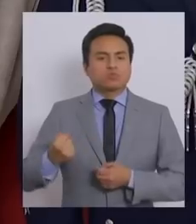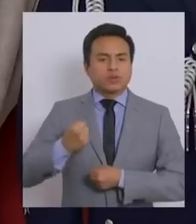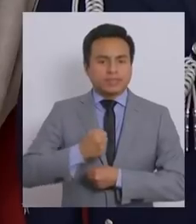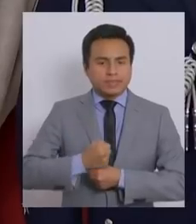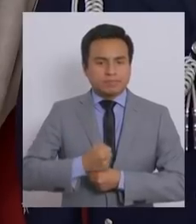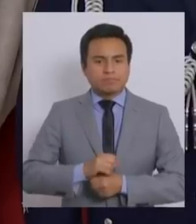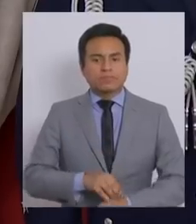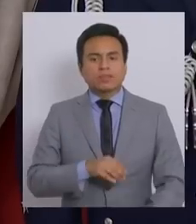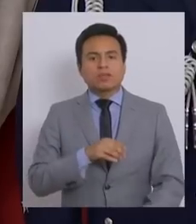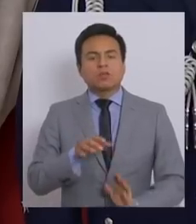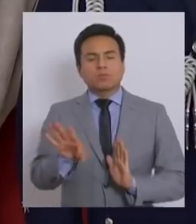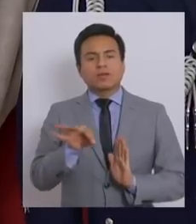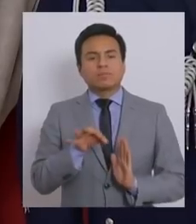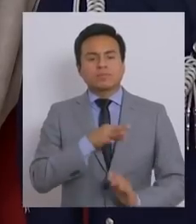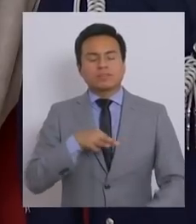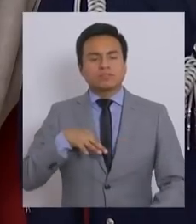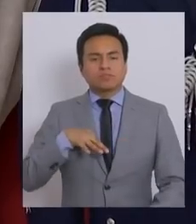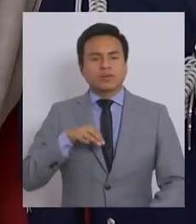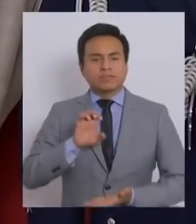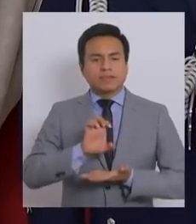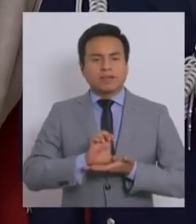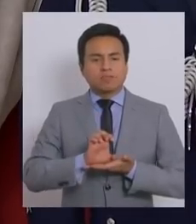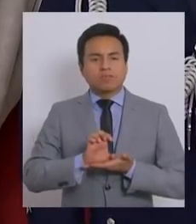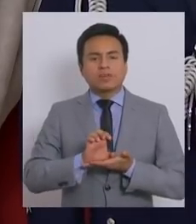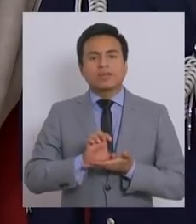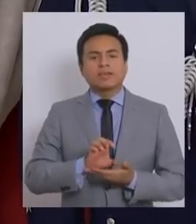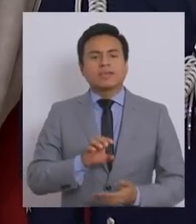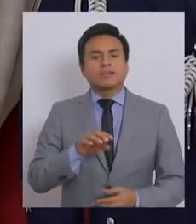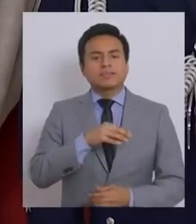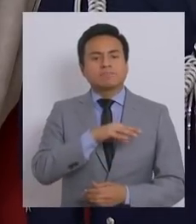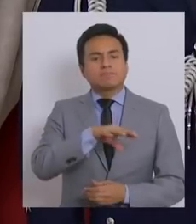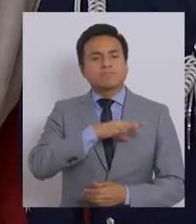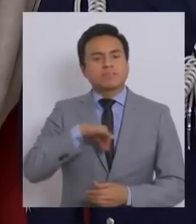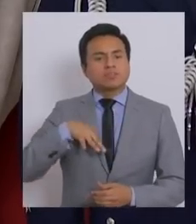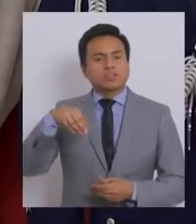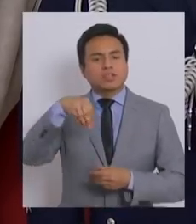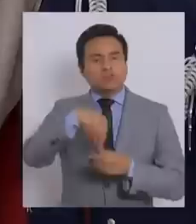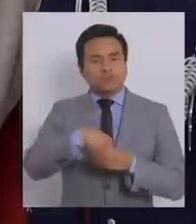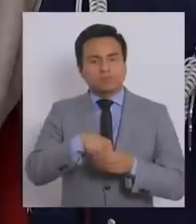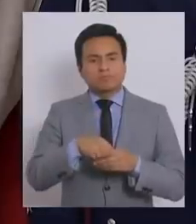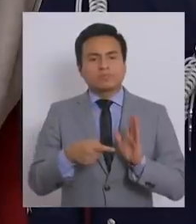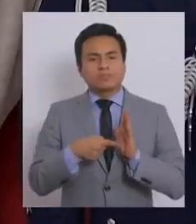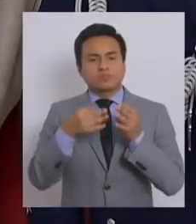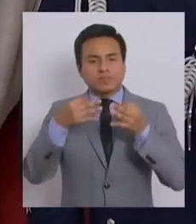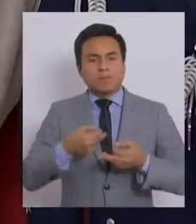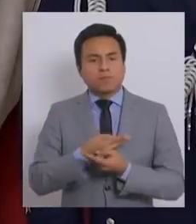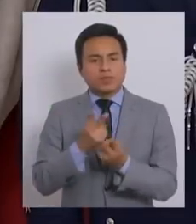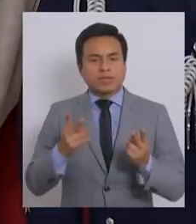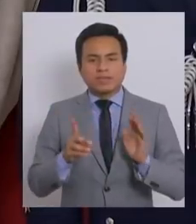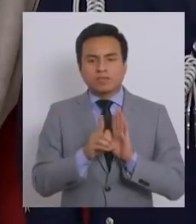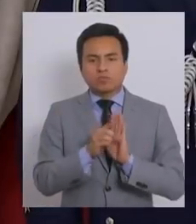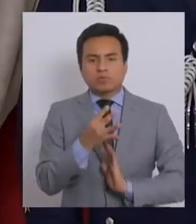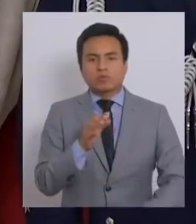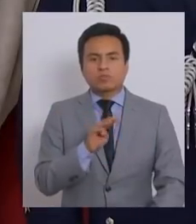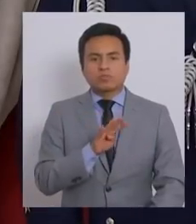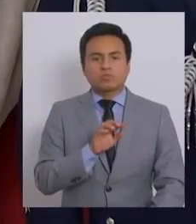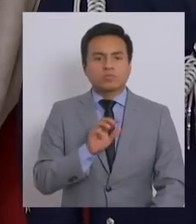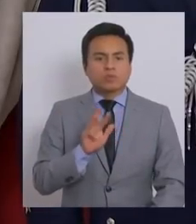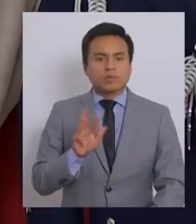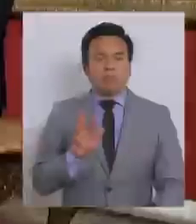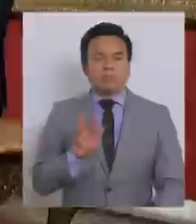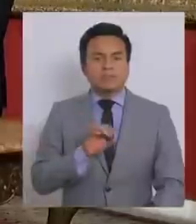Nombra ministro de Estado en la cartera de Interior y Seguridad Pública. Decreto número 499,